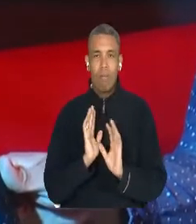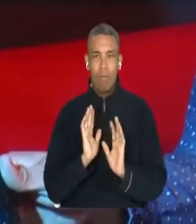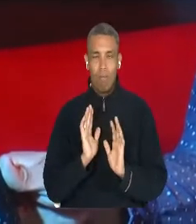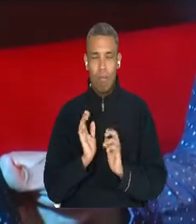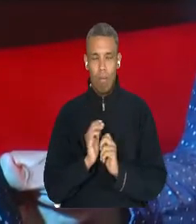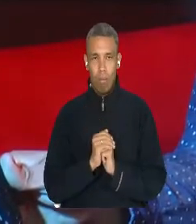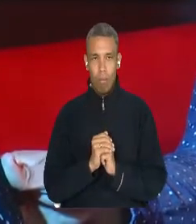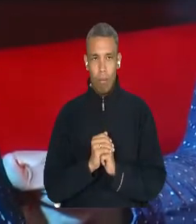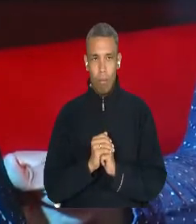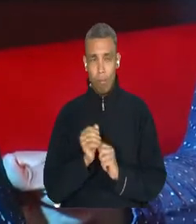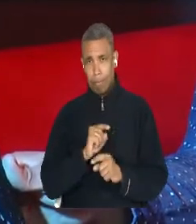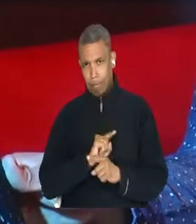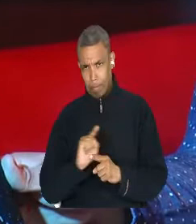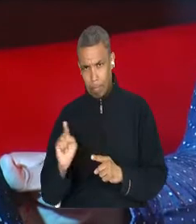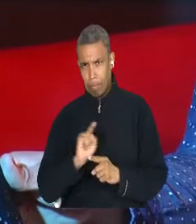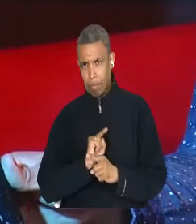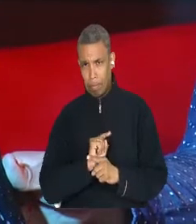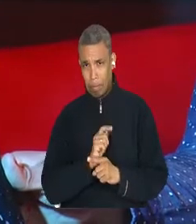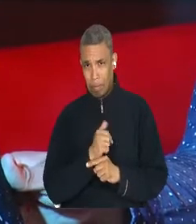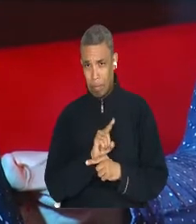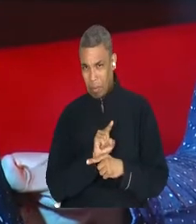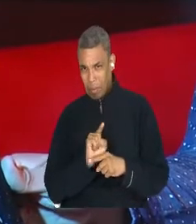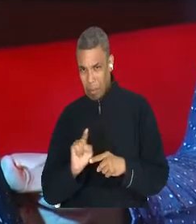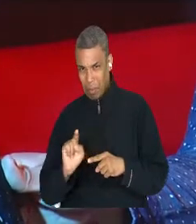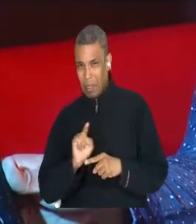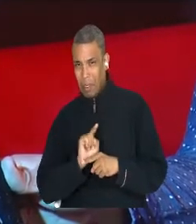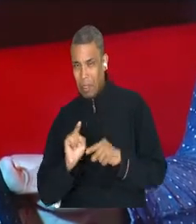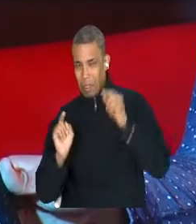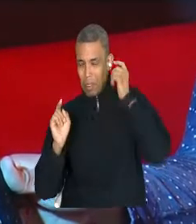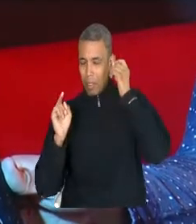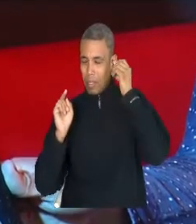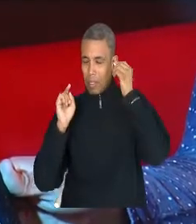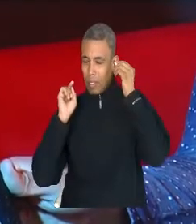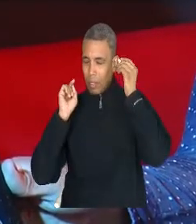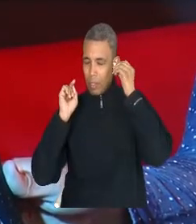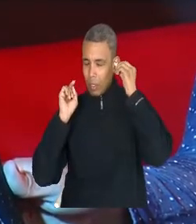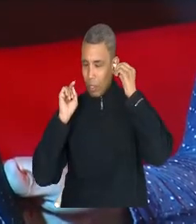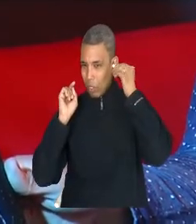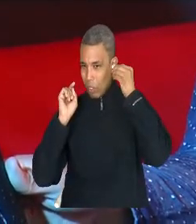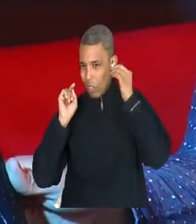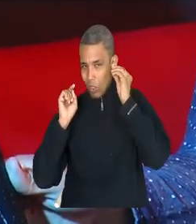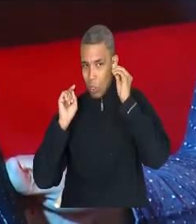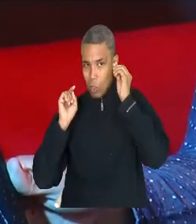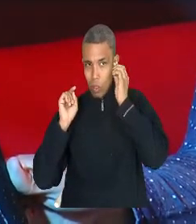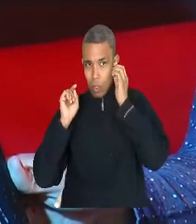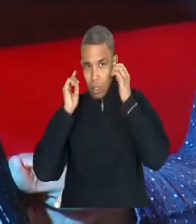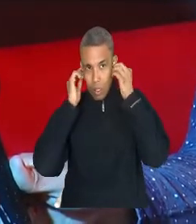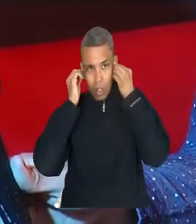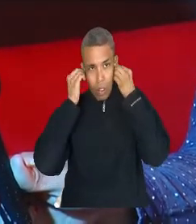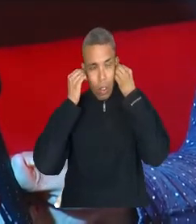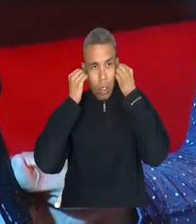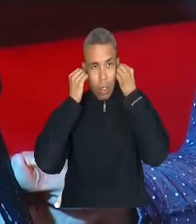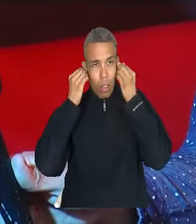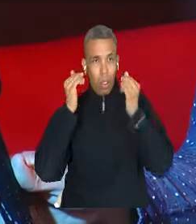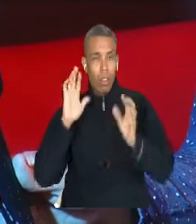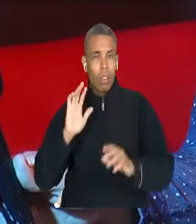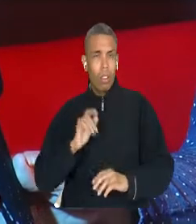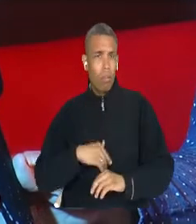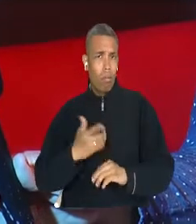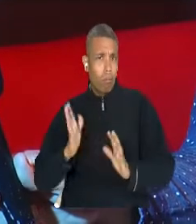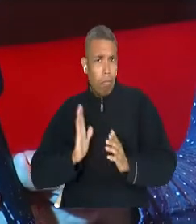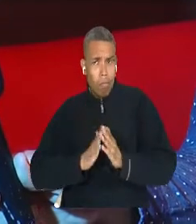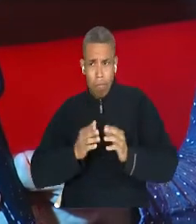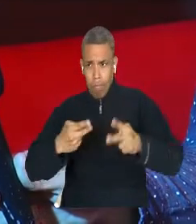realizando eventos, promociones para atender de manera muy especial a todos nuestros clientes.